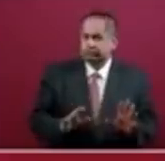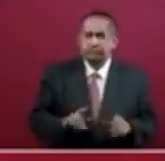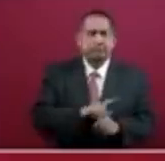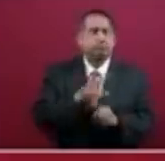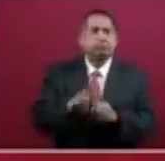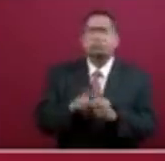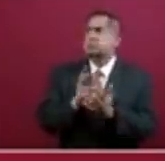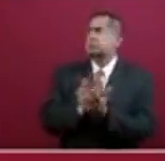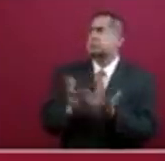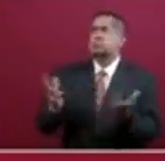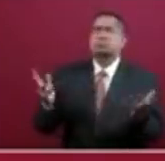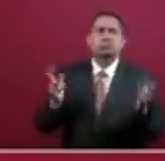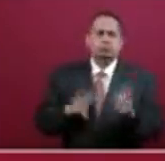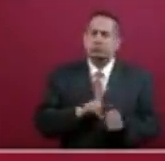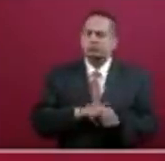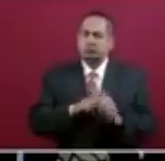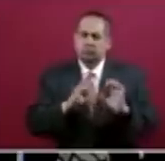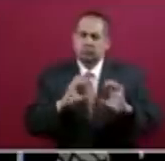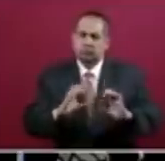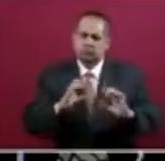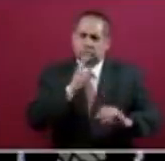naturaleza.